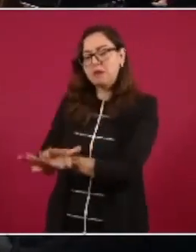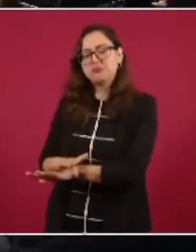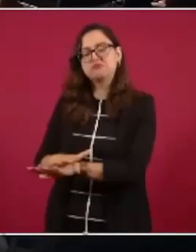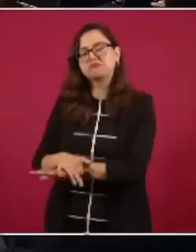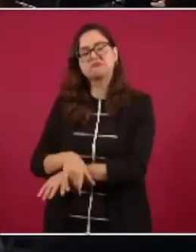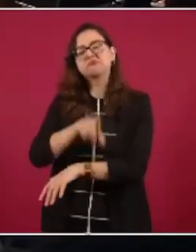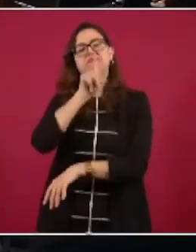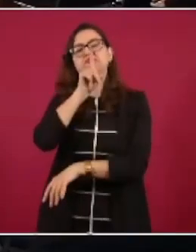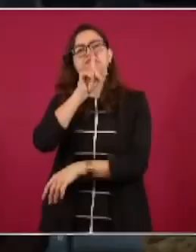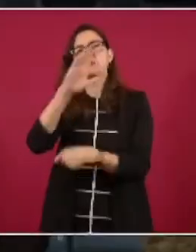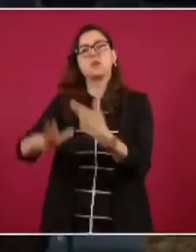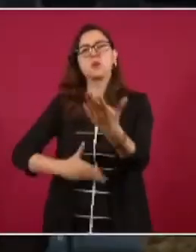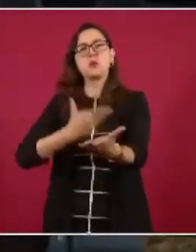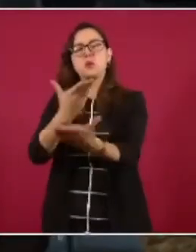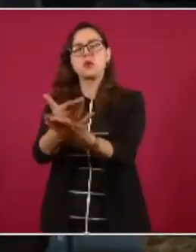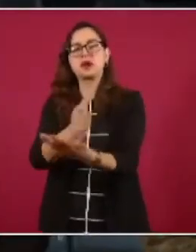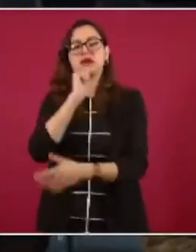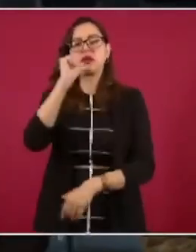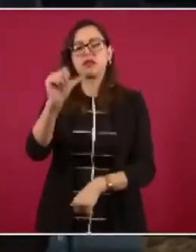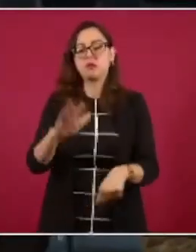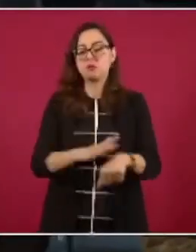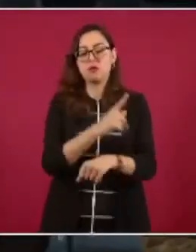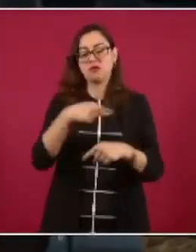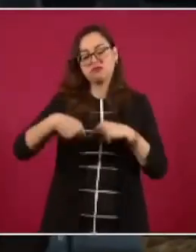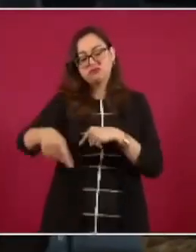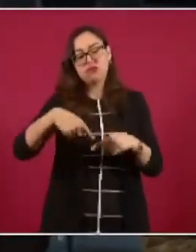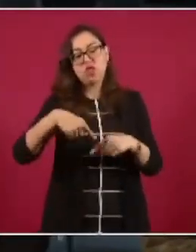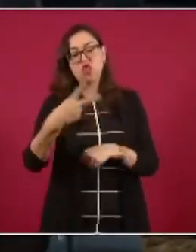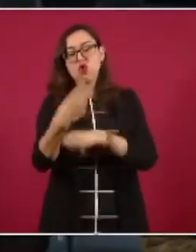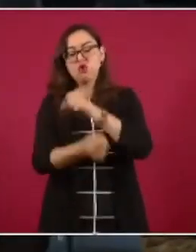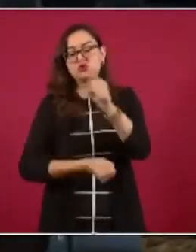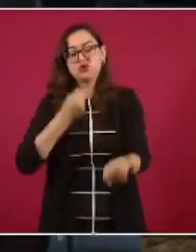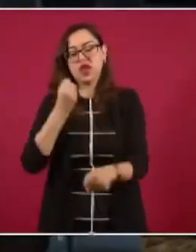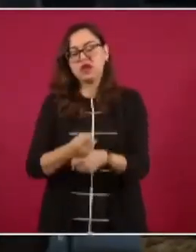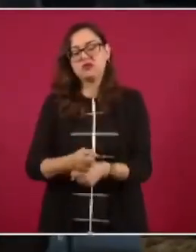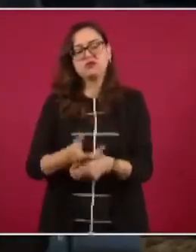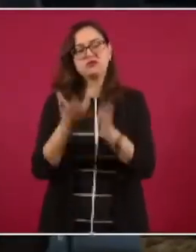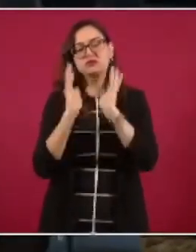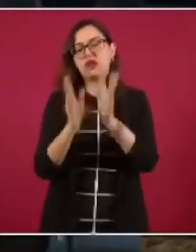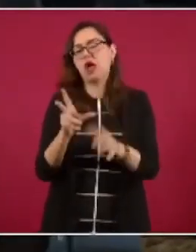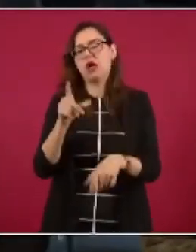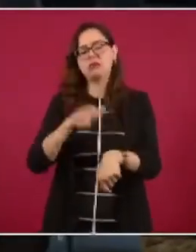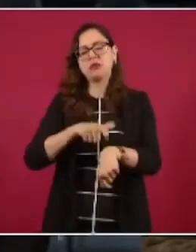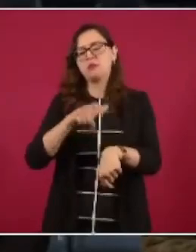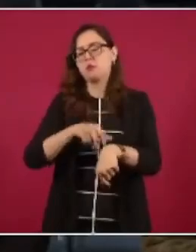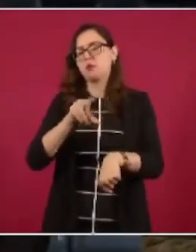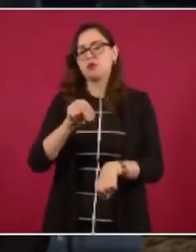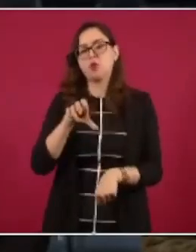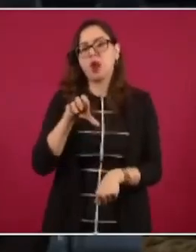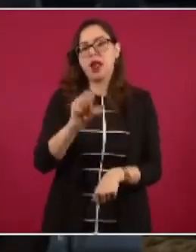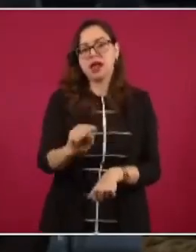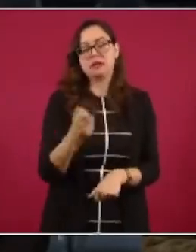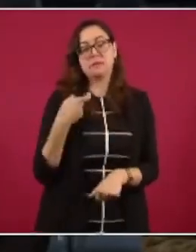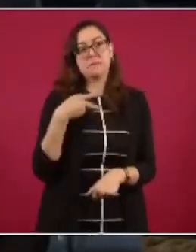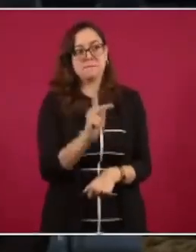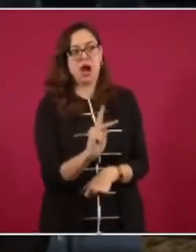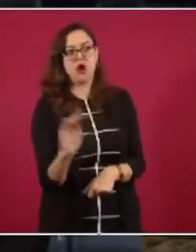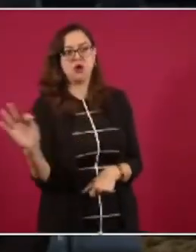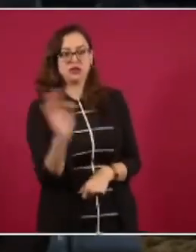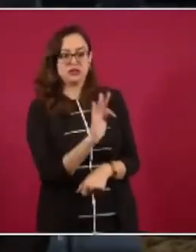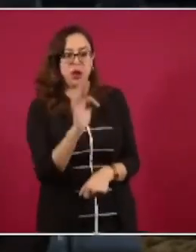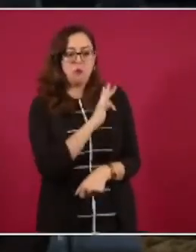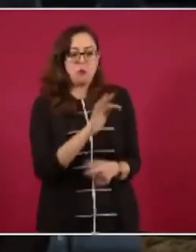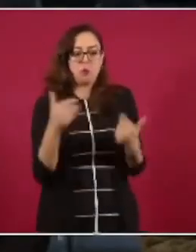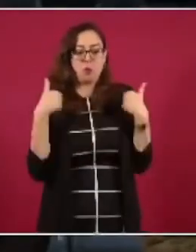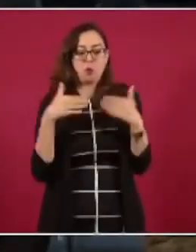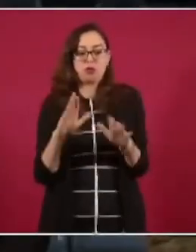leyes secundarias que agilicen los procedimientos, porque son miles de millones de pesos que están